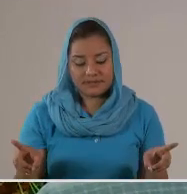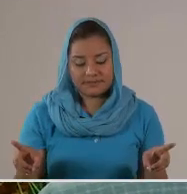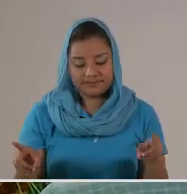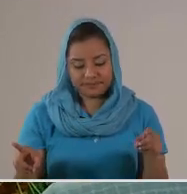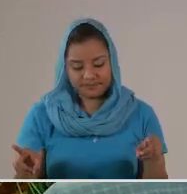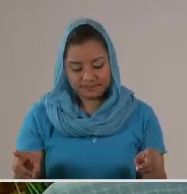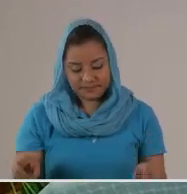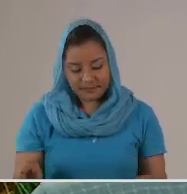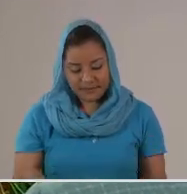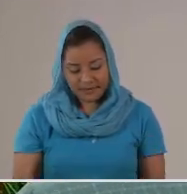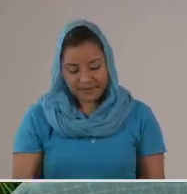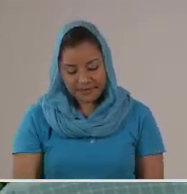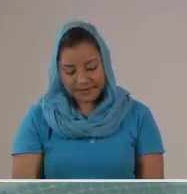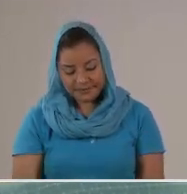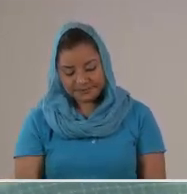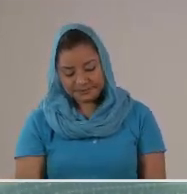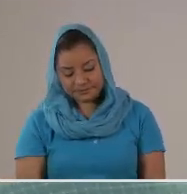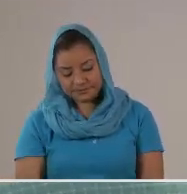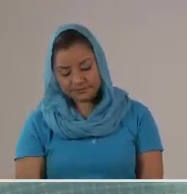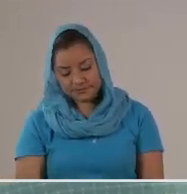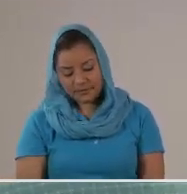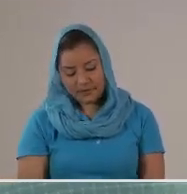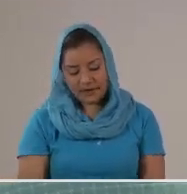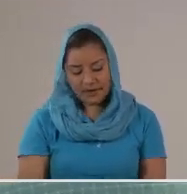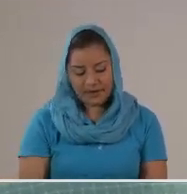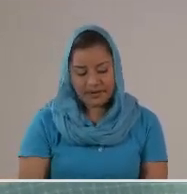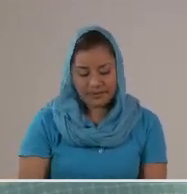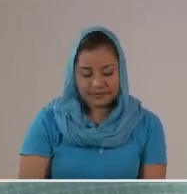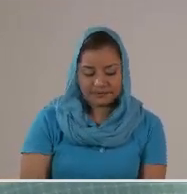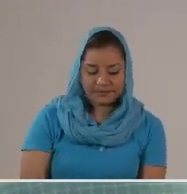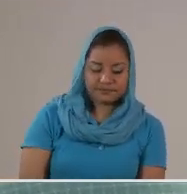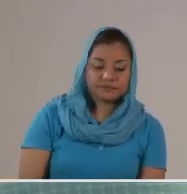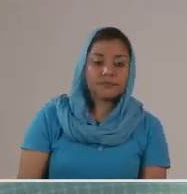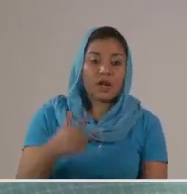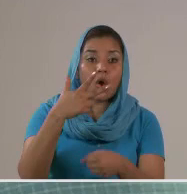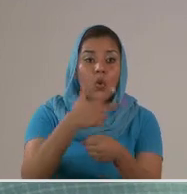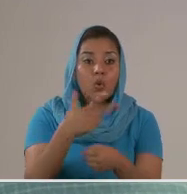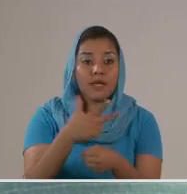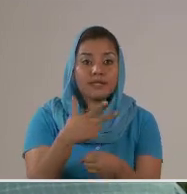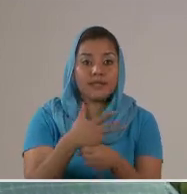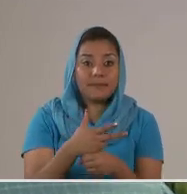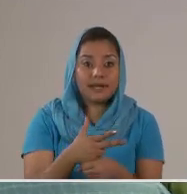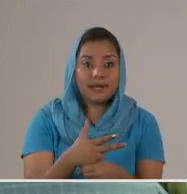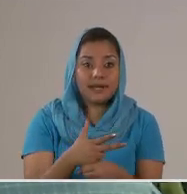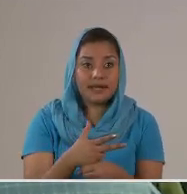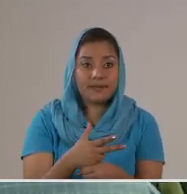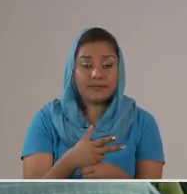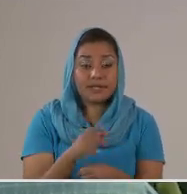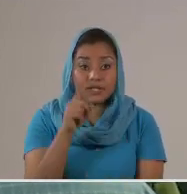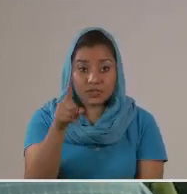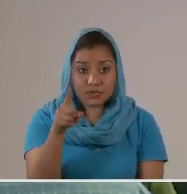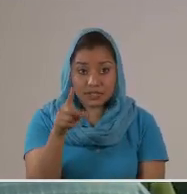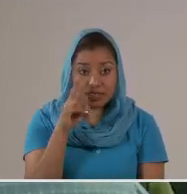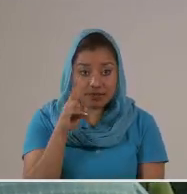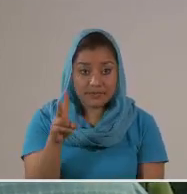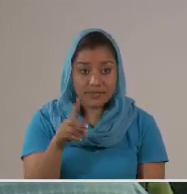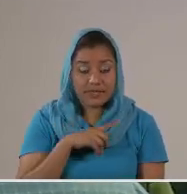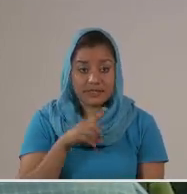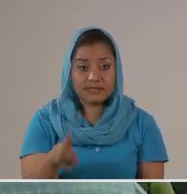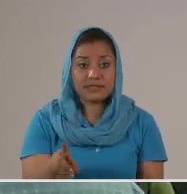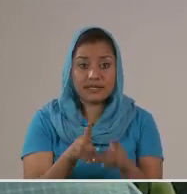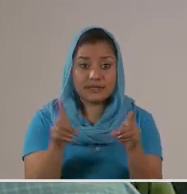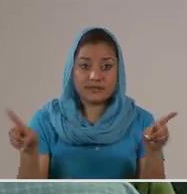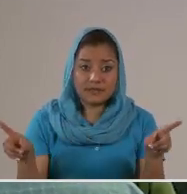Guatemala está polarizada Guatemala si usted se da cuenta está dividida